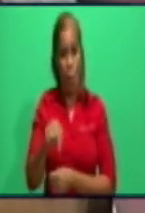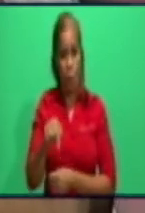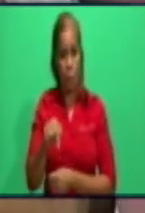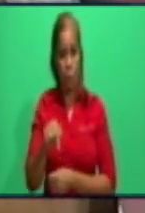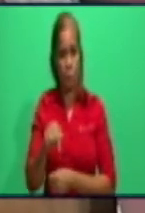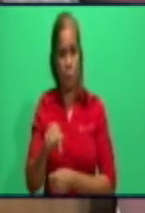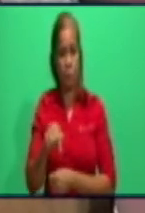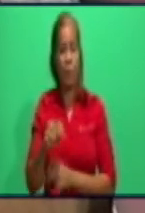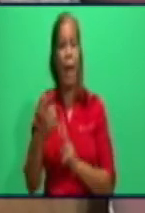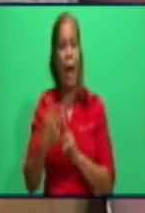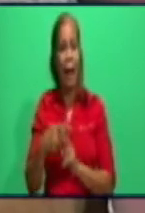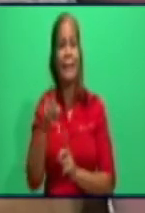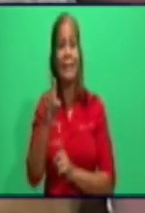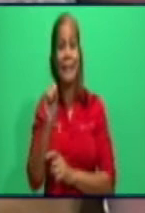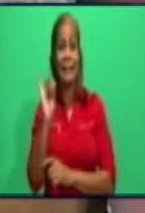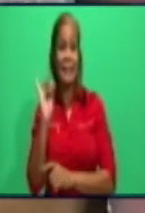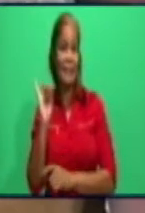16 gestantes.